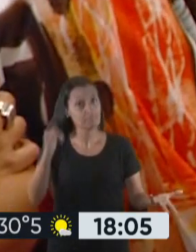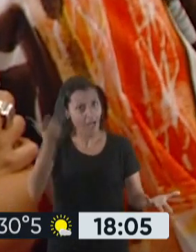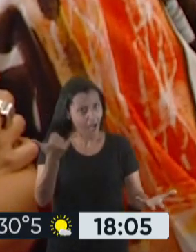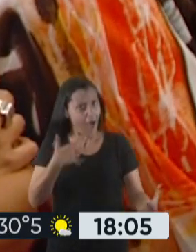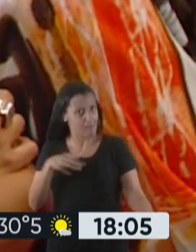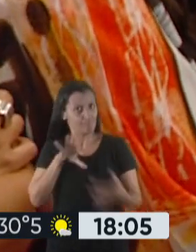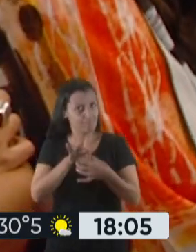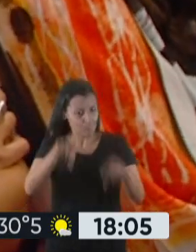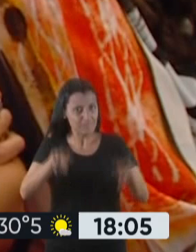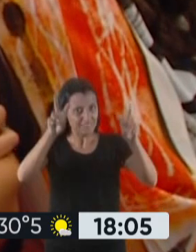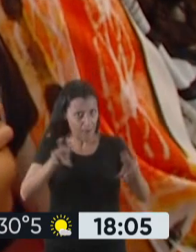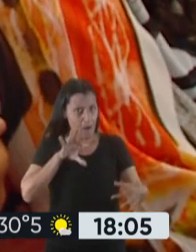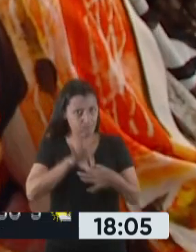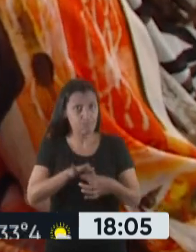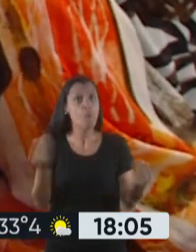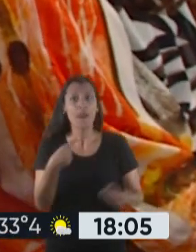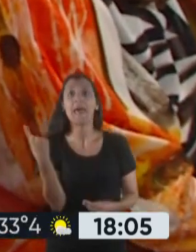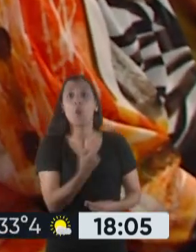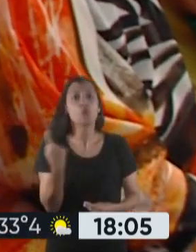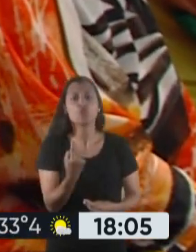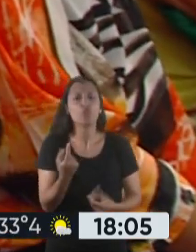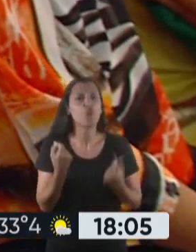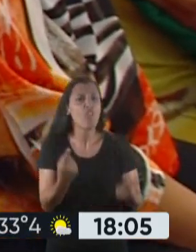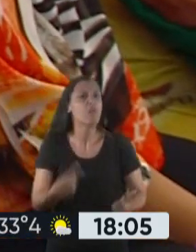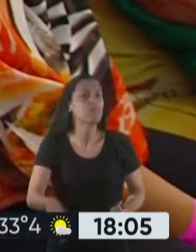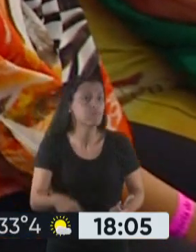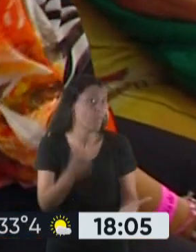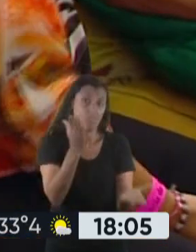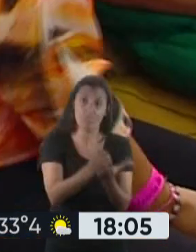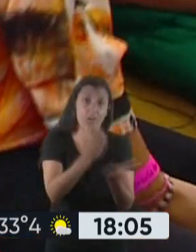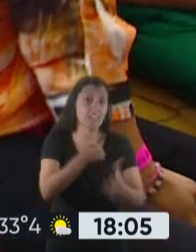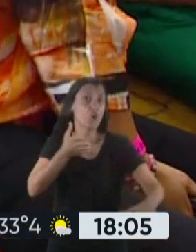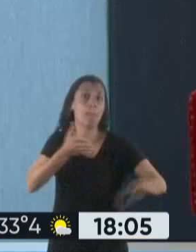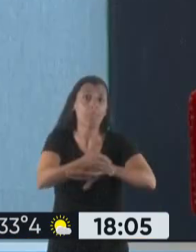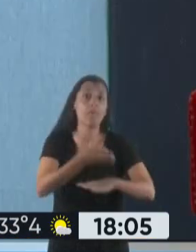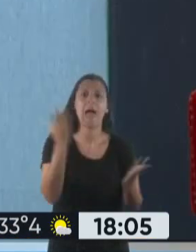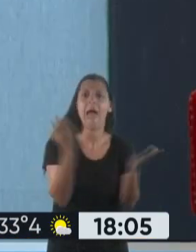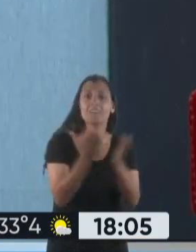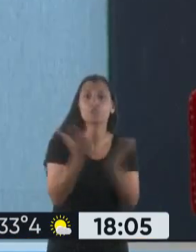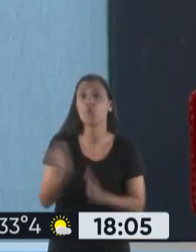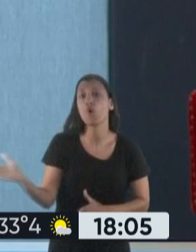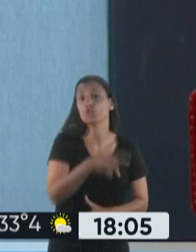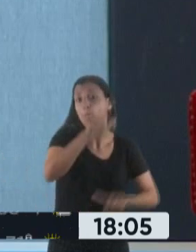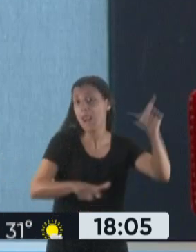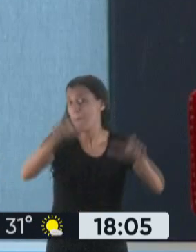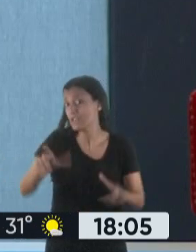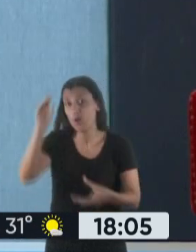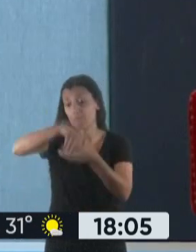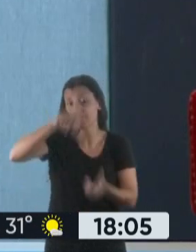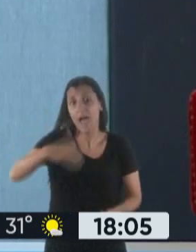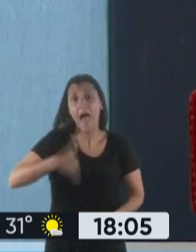lo que nos convoca, porque lo que estamos haciendo es garantizar el derecho al acceso al estudio a todos y a todas y a todes en